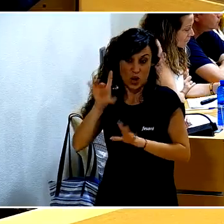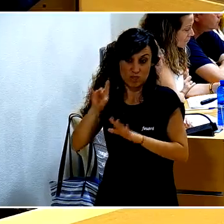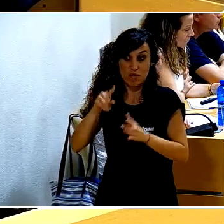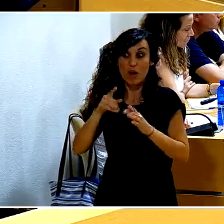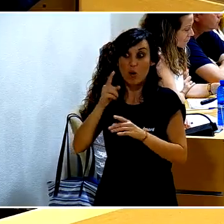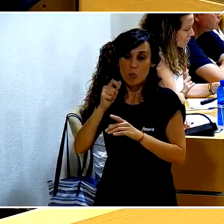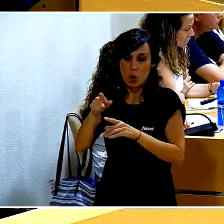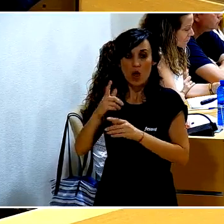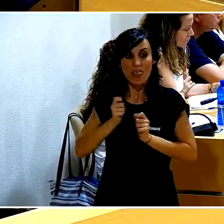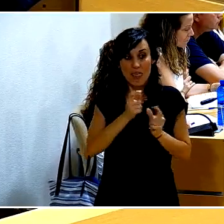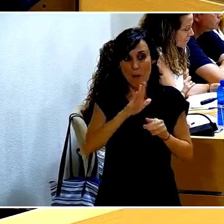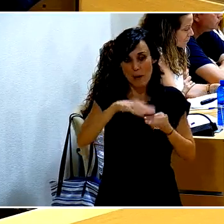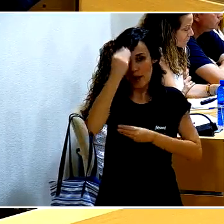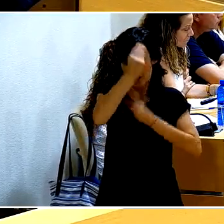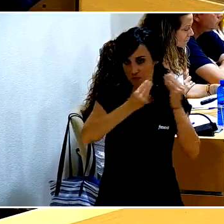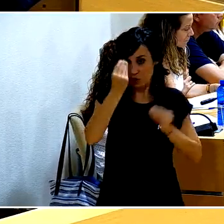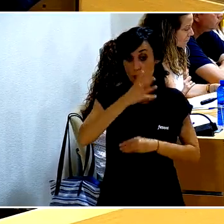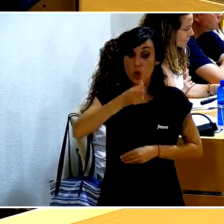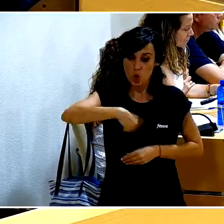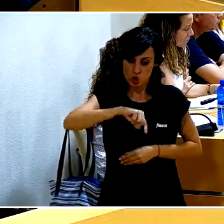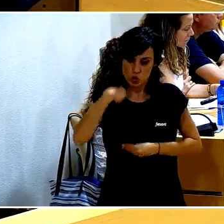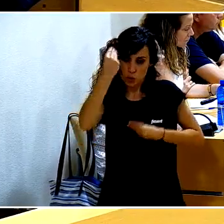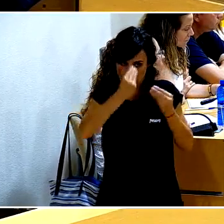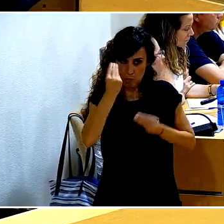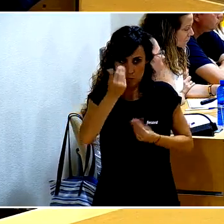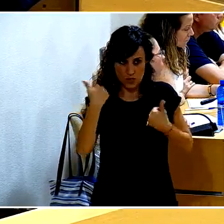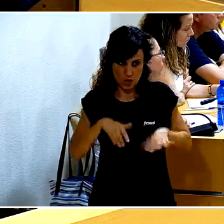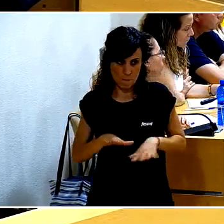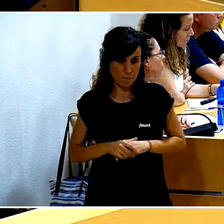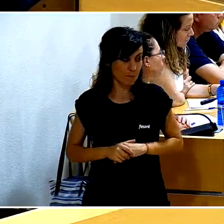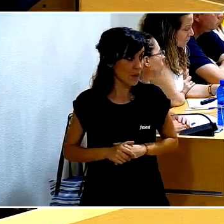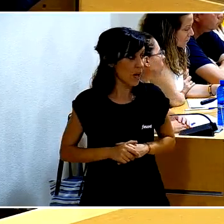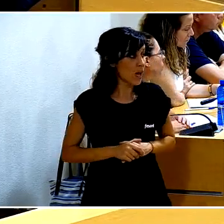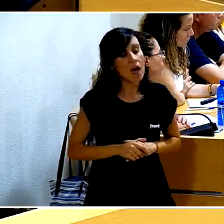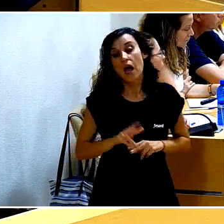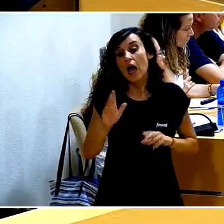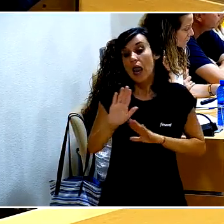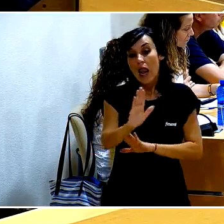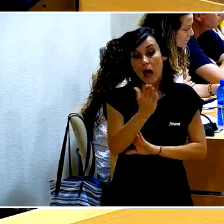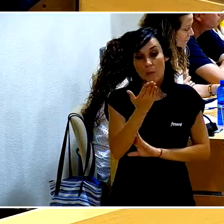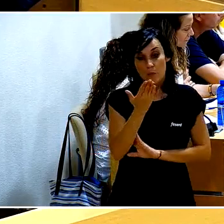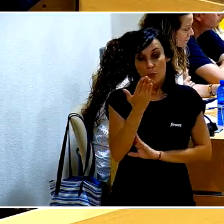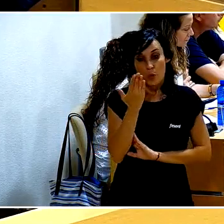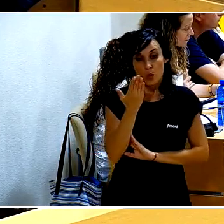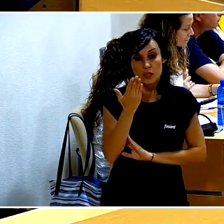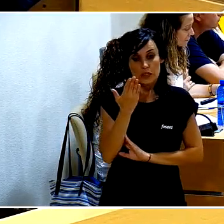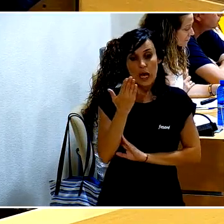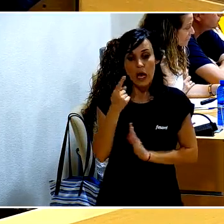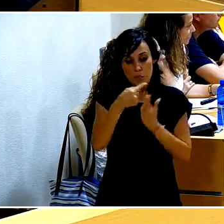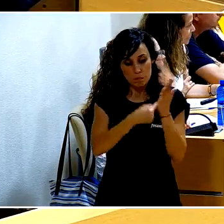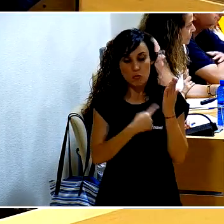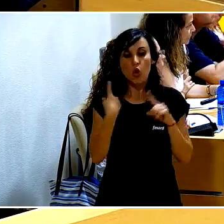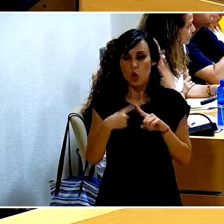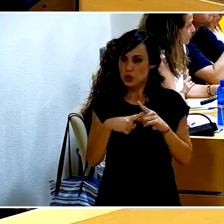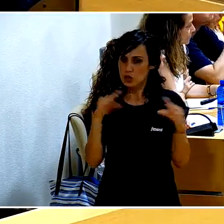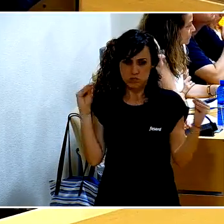motivo de reflexión, porque nosotros lo hemos hecho. La moción que presentan tiene cosas que nosotros